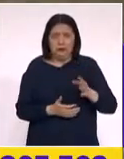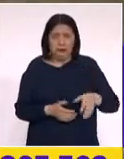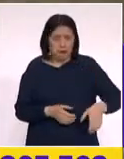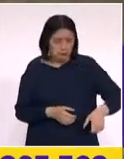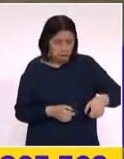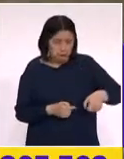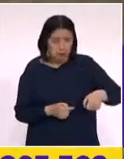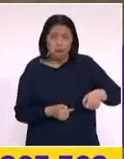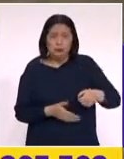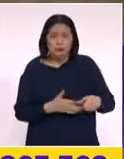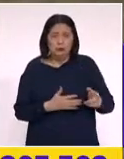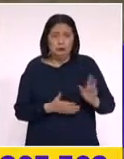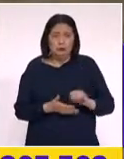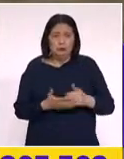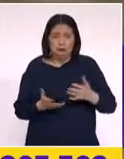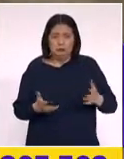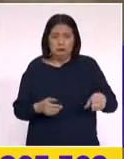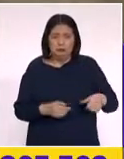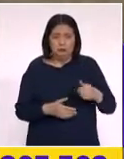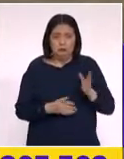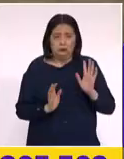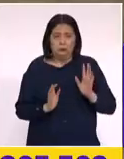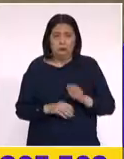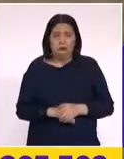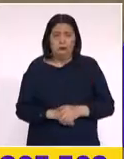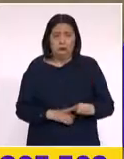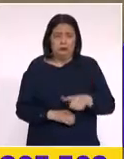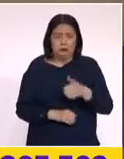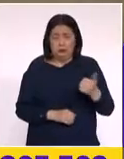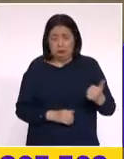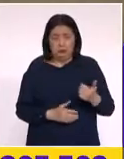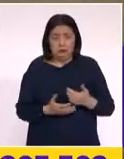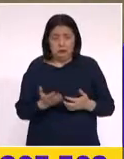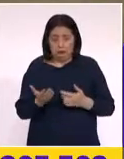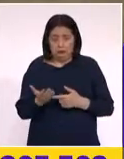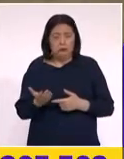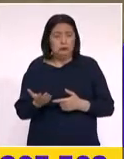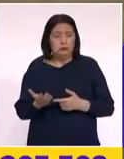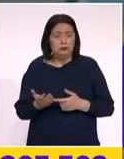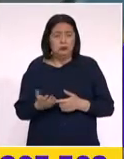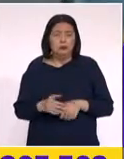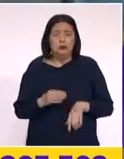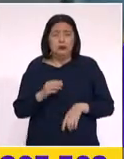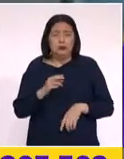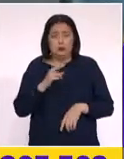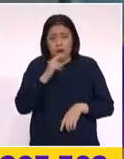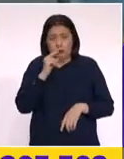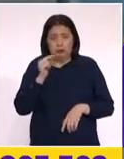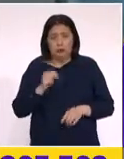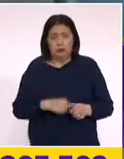una bolsa en la mano con sus pertenencias, con algunas cositas, y en la otra lleva una envoltura de chocolate.